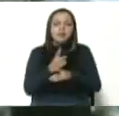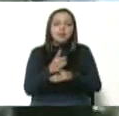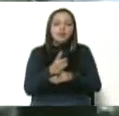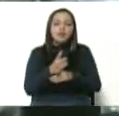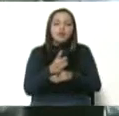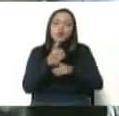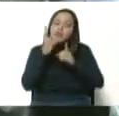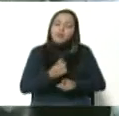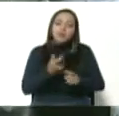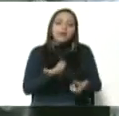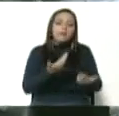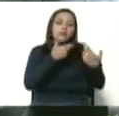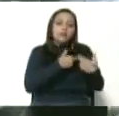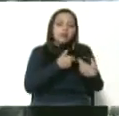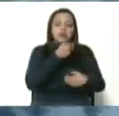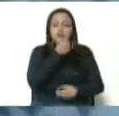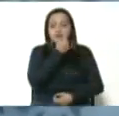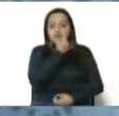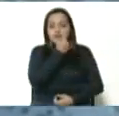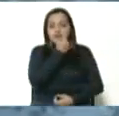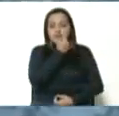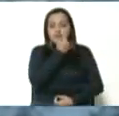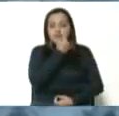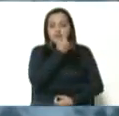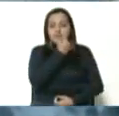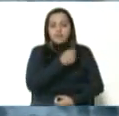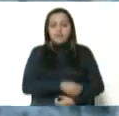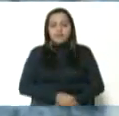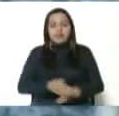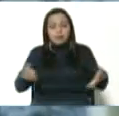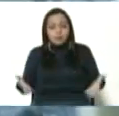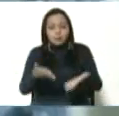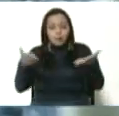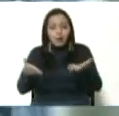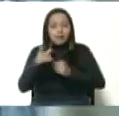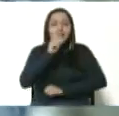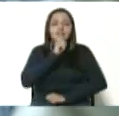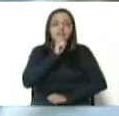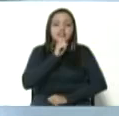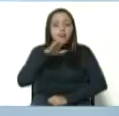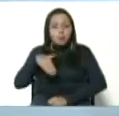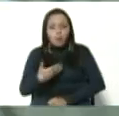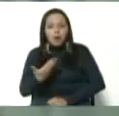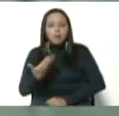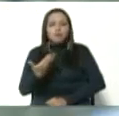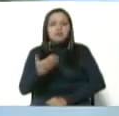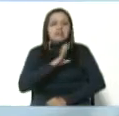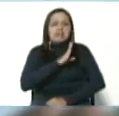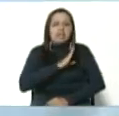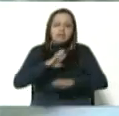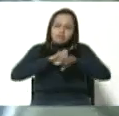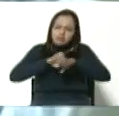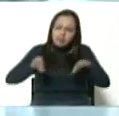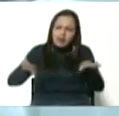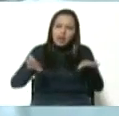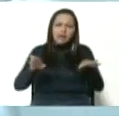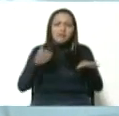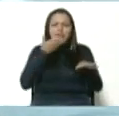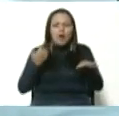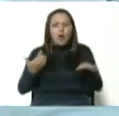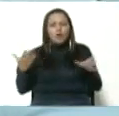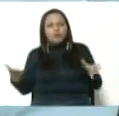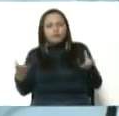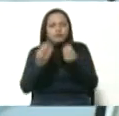lo que hoy está viviendo el país y empujar juntos con las diferencias que podamos tener ideológicas,